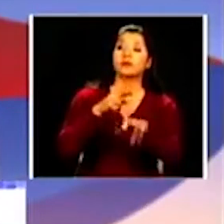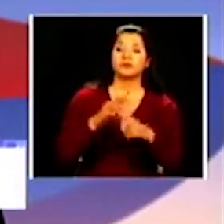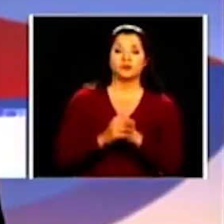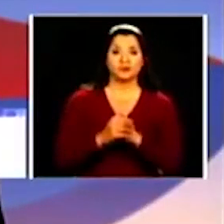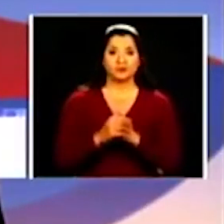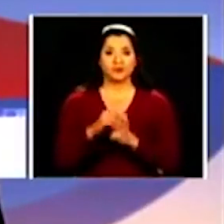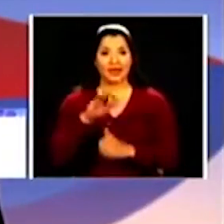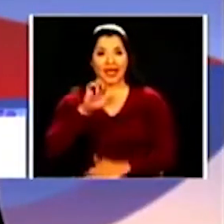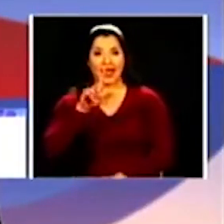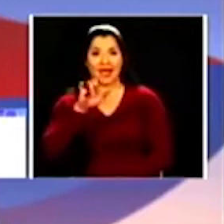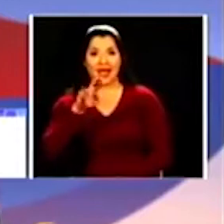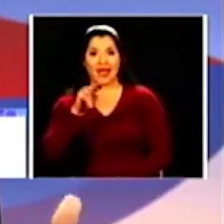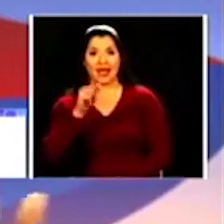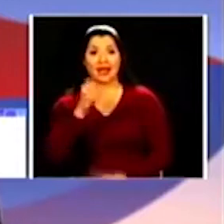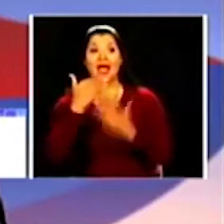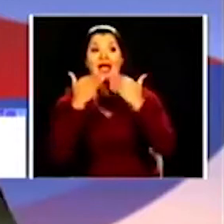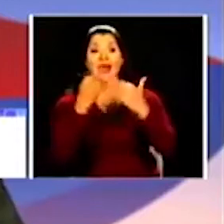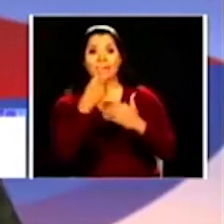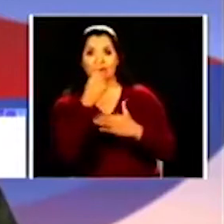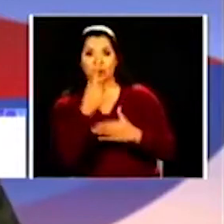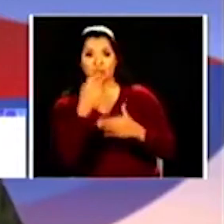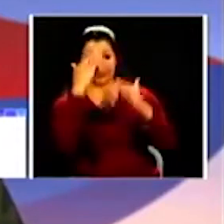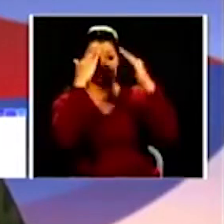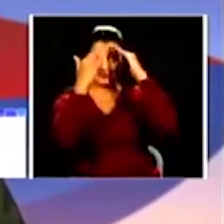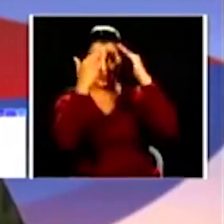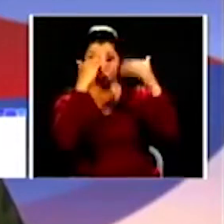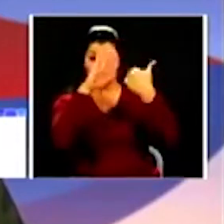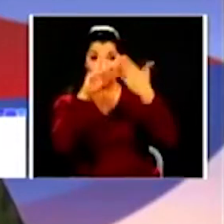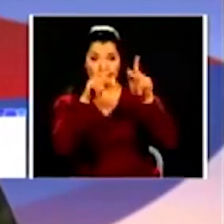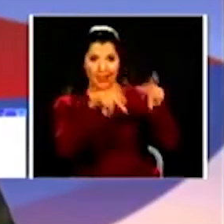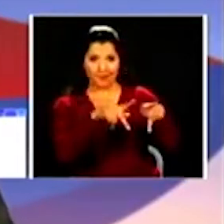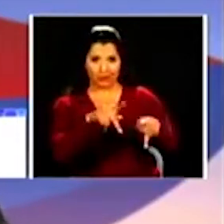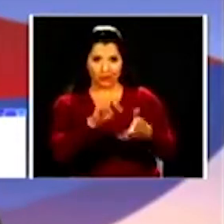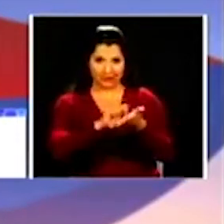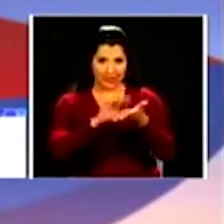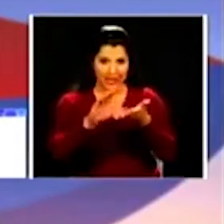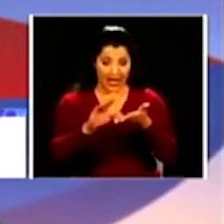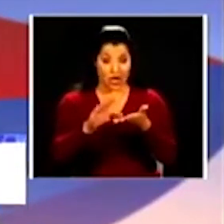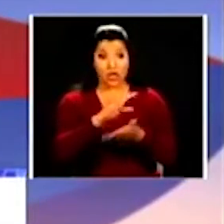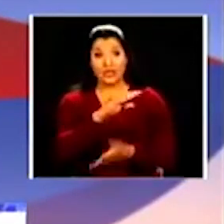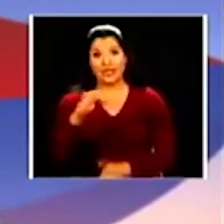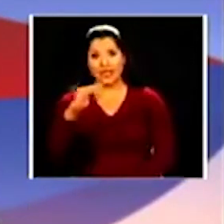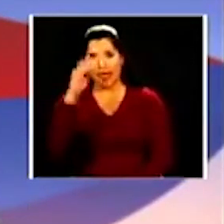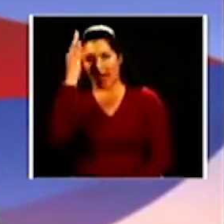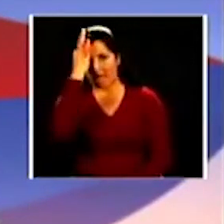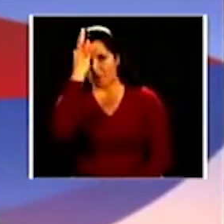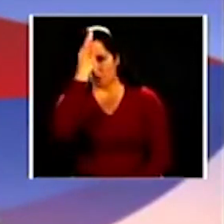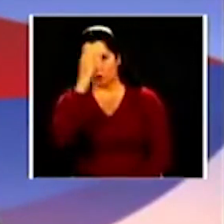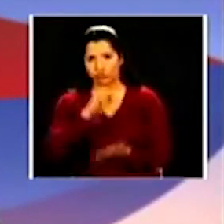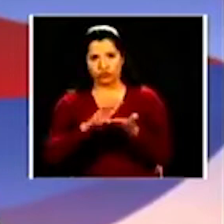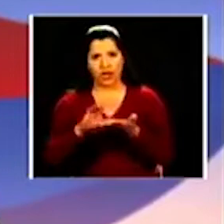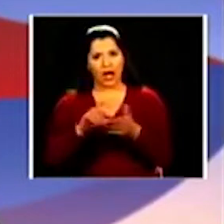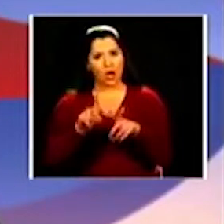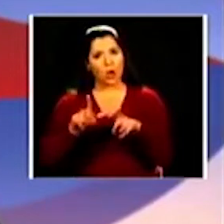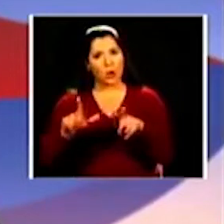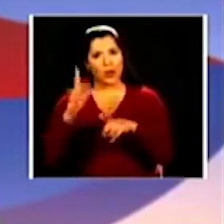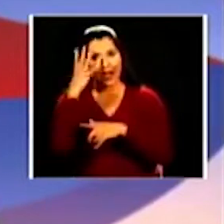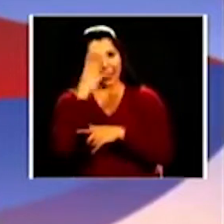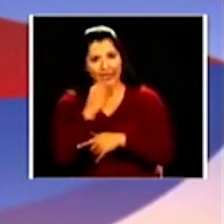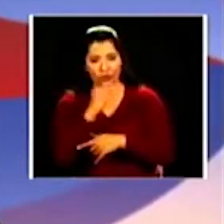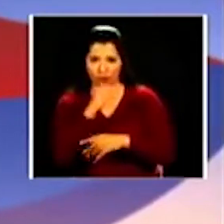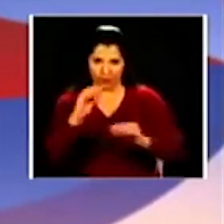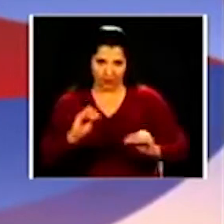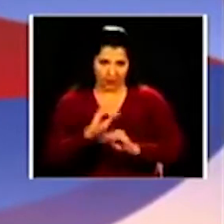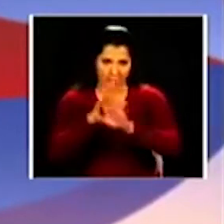gracias por la pregunta. Un saludo a toda la gente de San Carlos y de La Fortuna de San Carlos, que es un lugar tan lindo y que, pues, por supuesto,